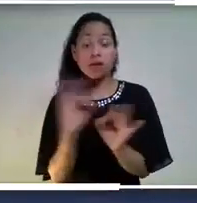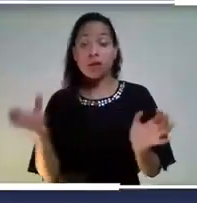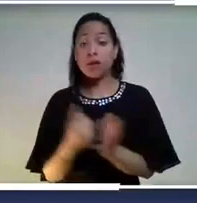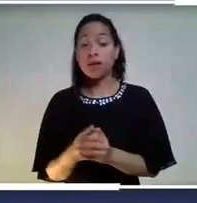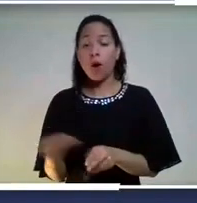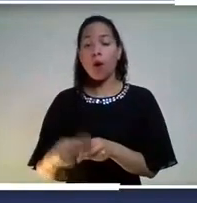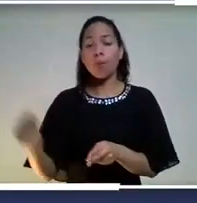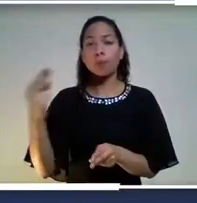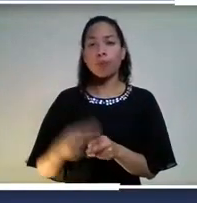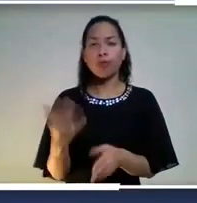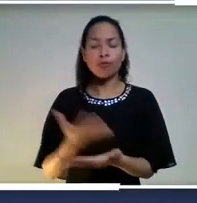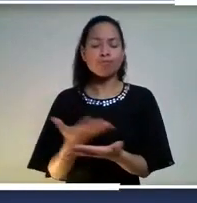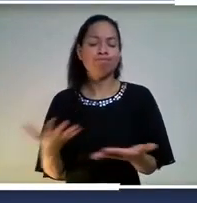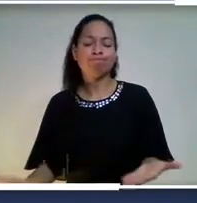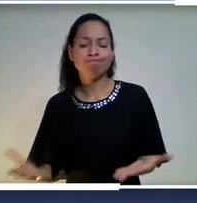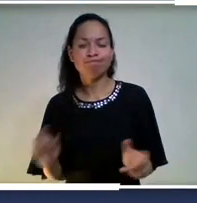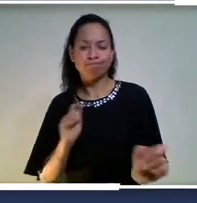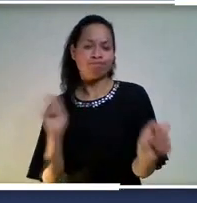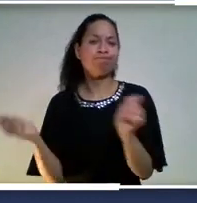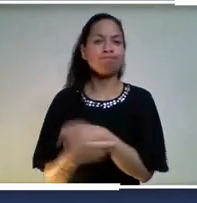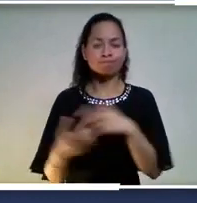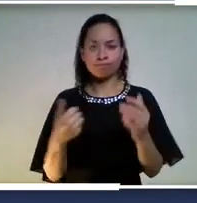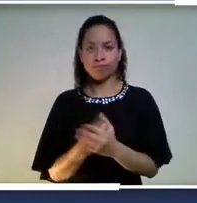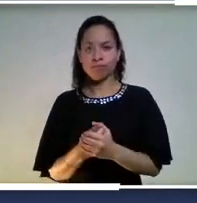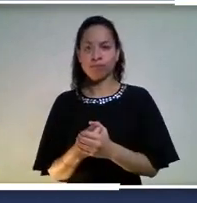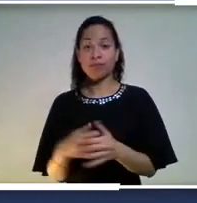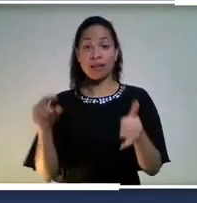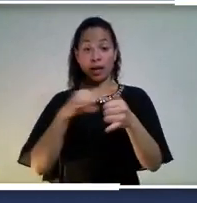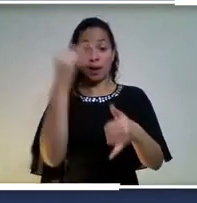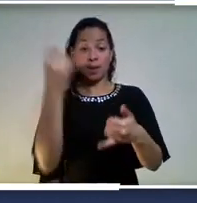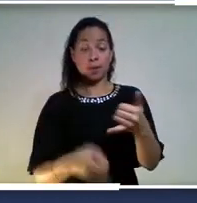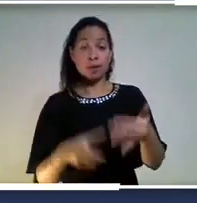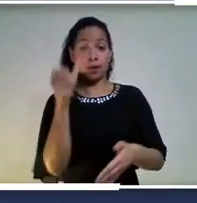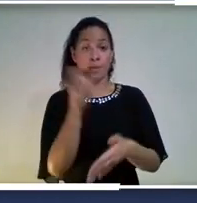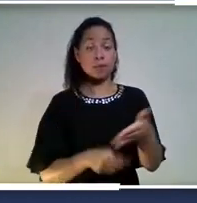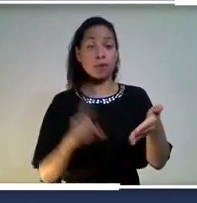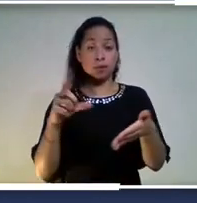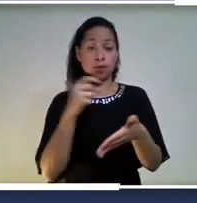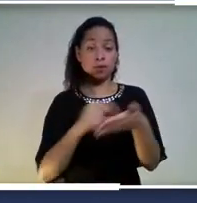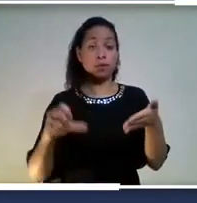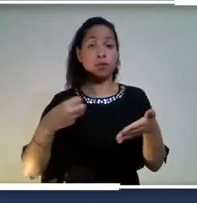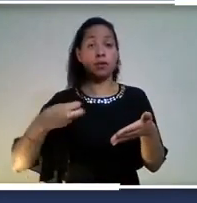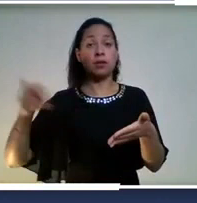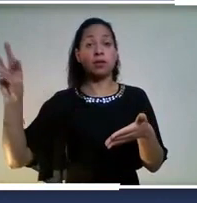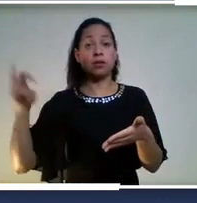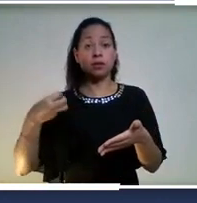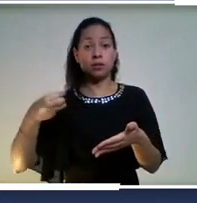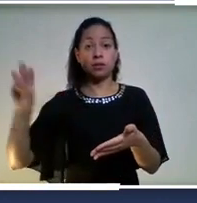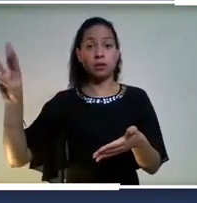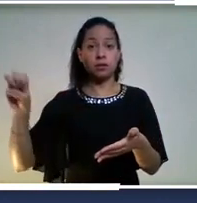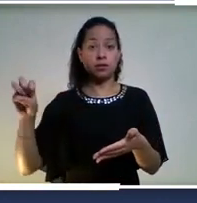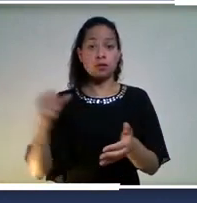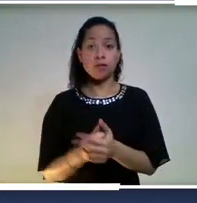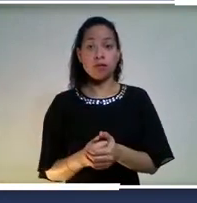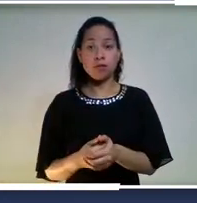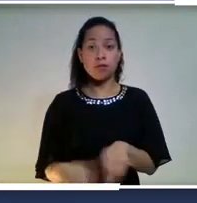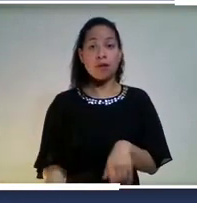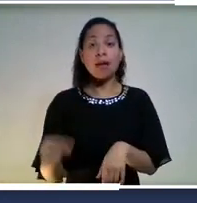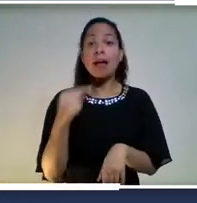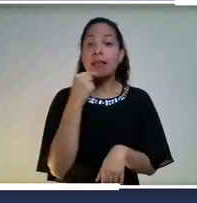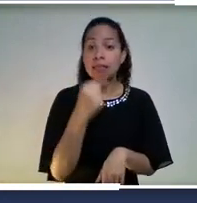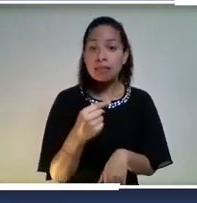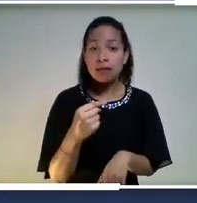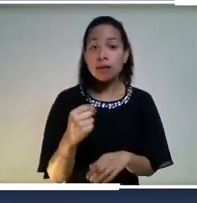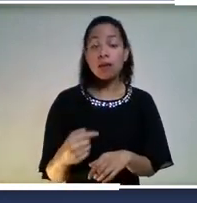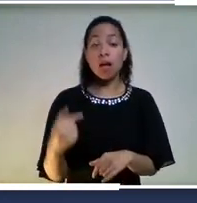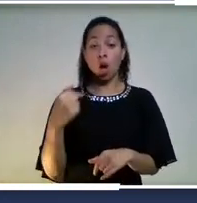apocalipsis capítulo 118 dice jesús y él siempre dice la verdad estuve muerto más he aquí